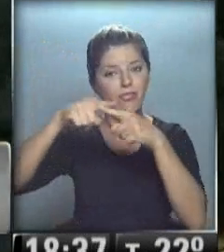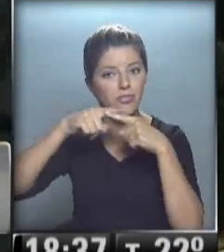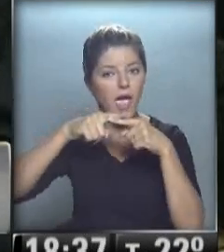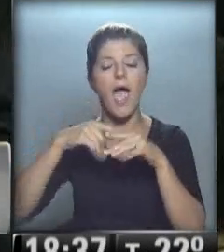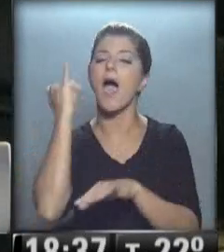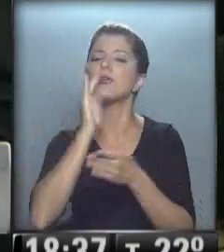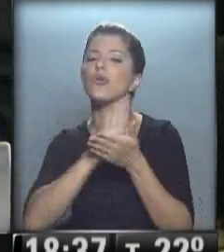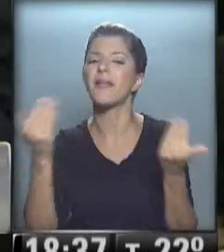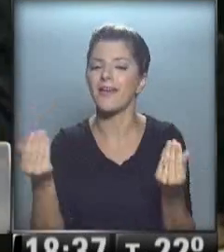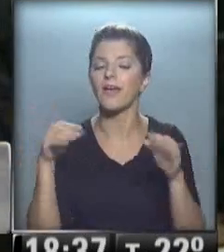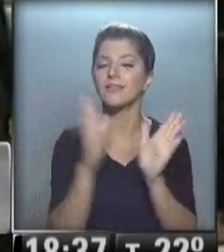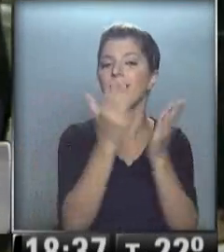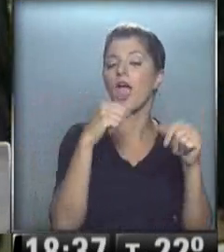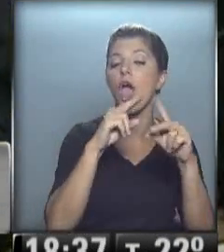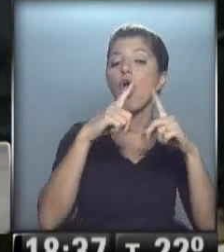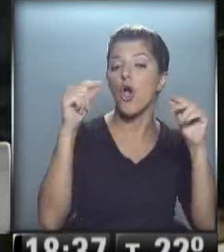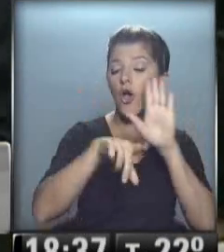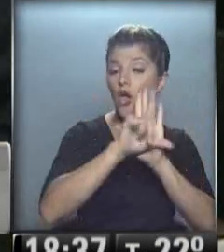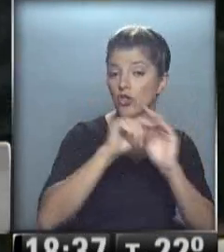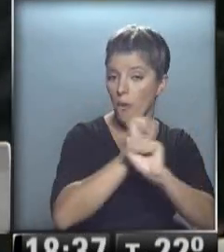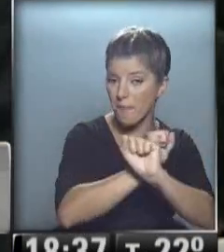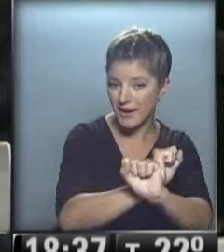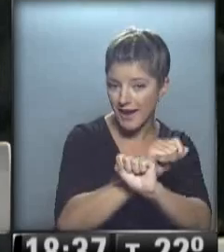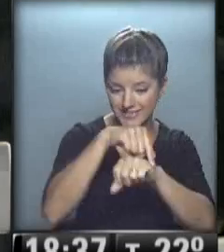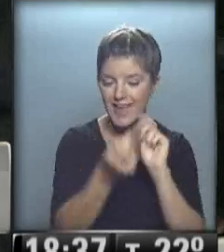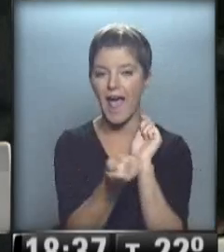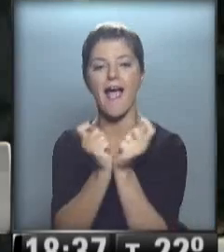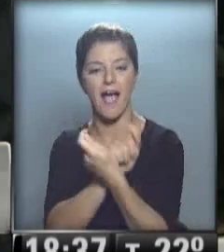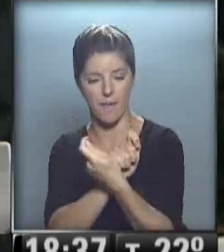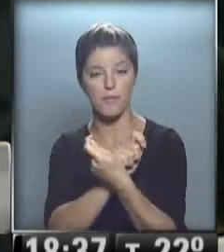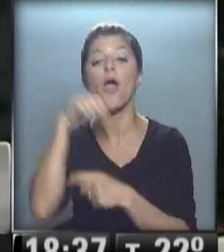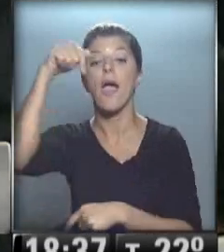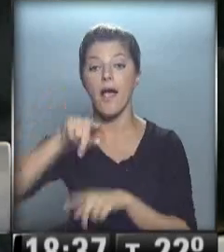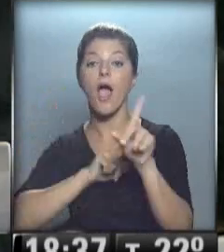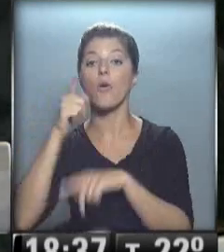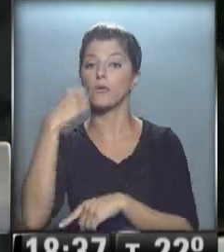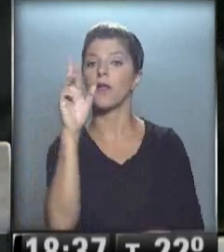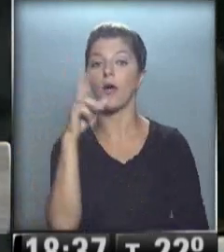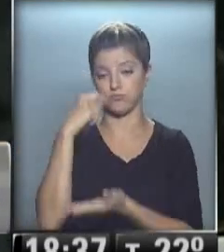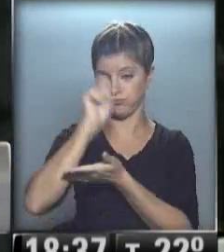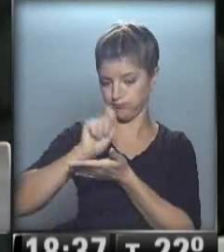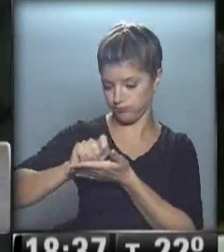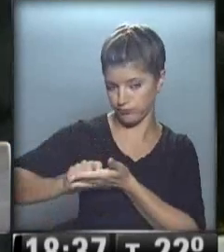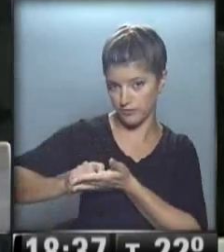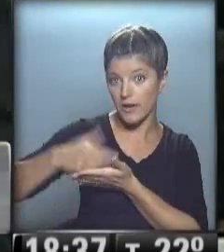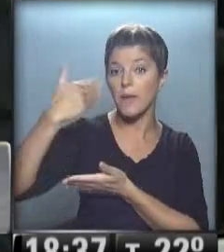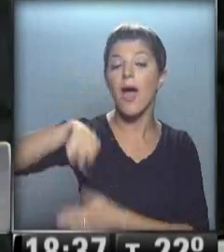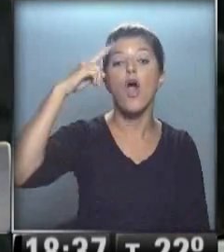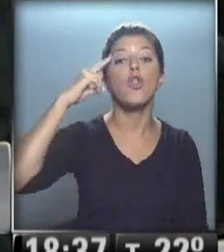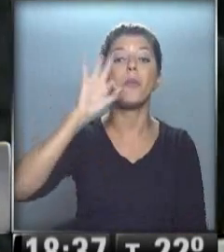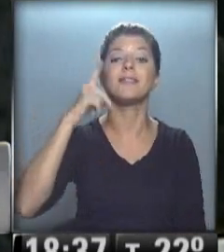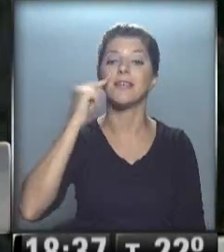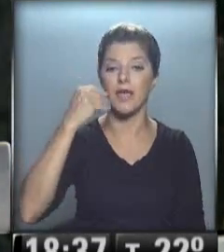están allí en el estrado los integrantes de la comisión redactora que nuevamente van a someter por 90 días